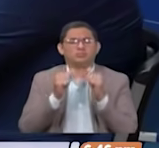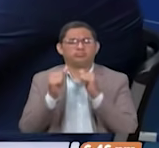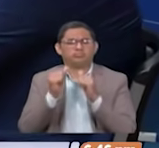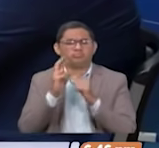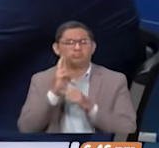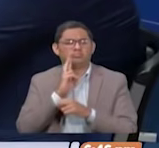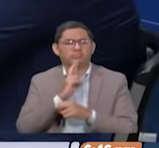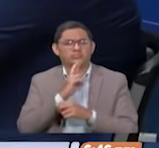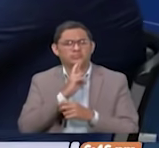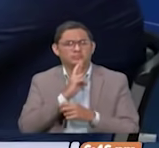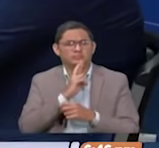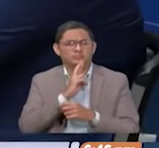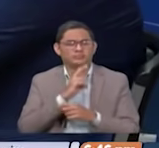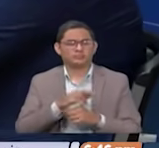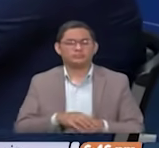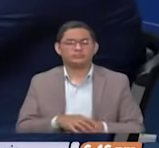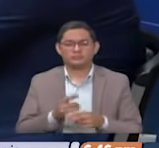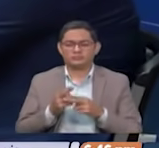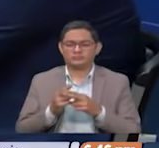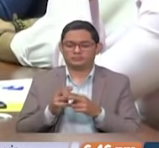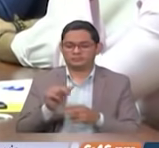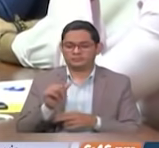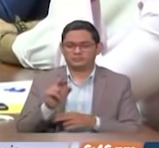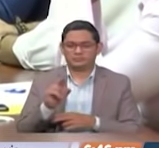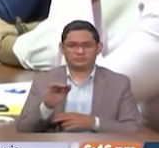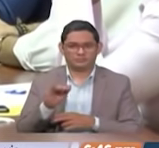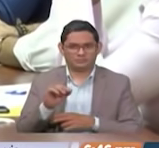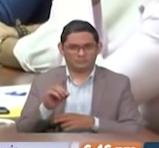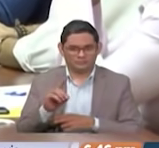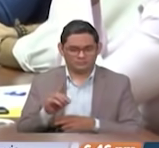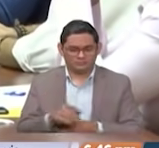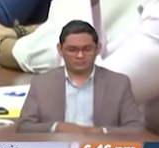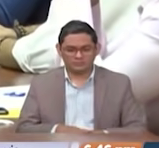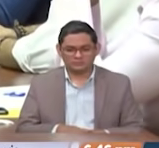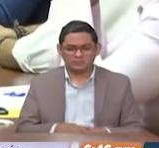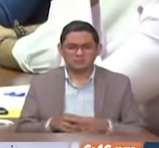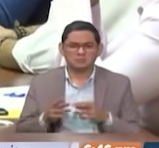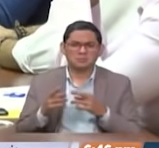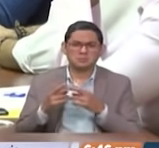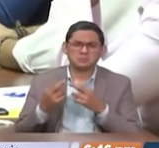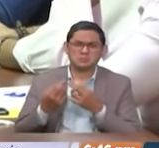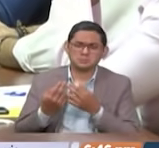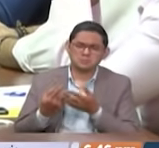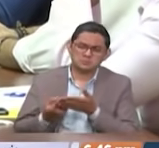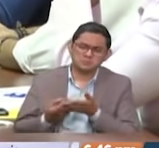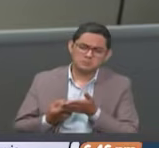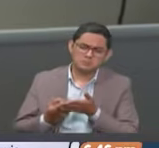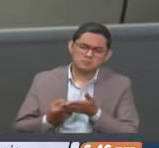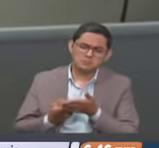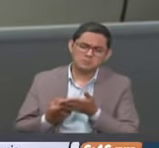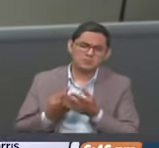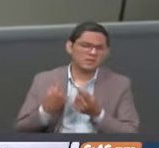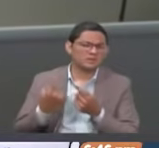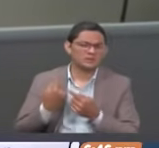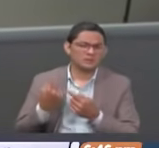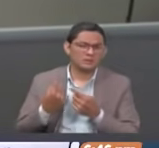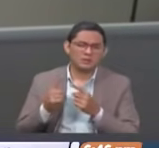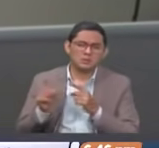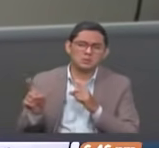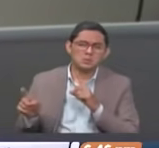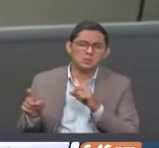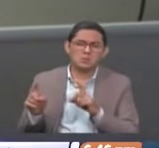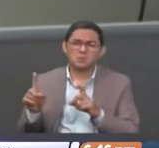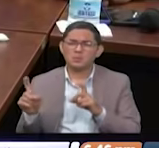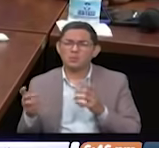y discotecas árbitros con quienes mantenemos un proceso constante de consulta